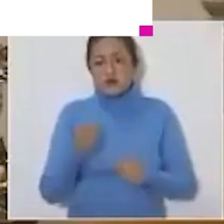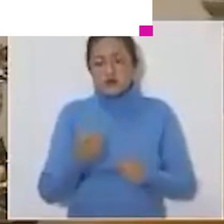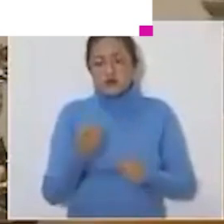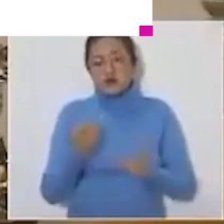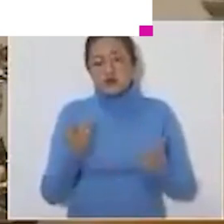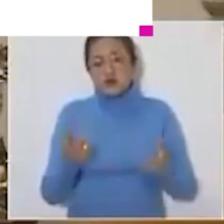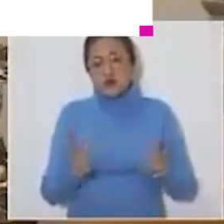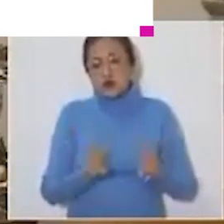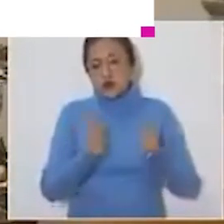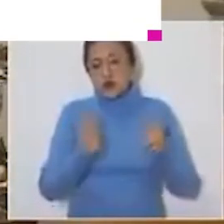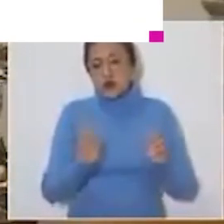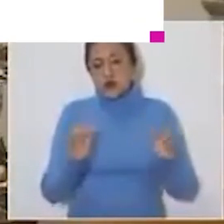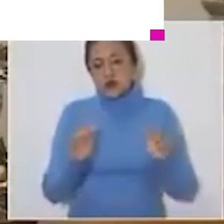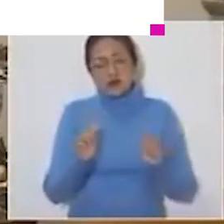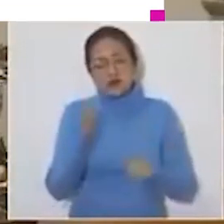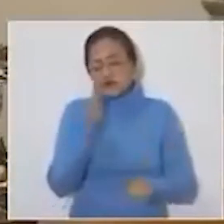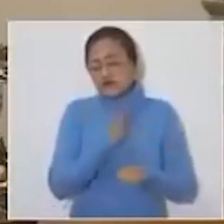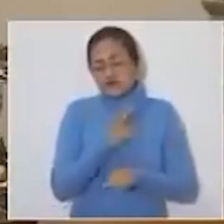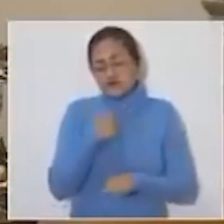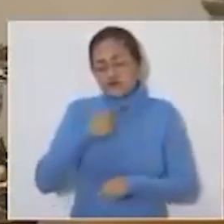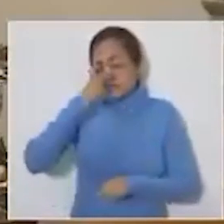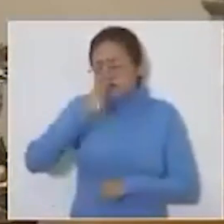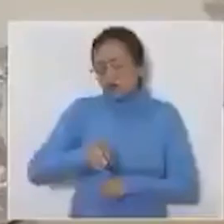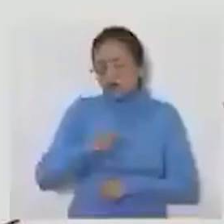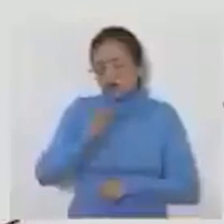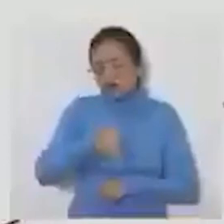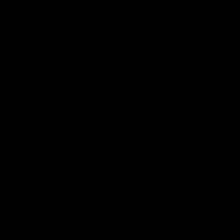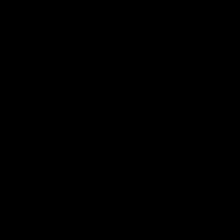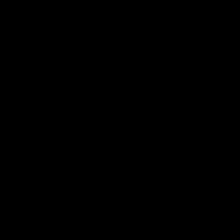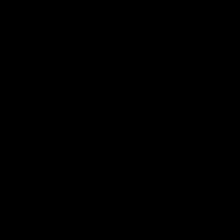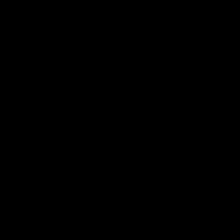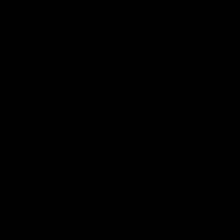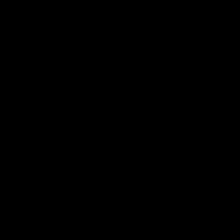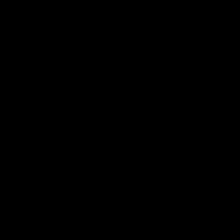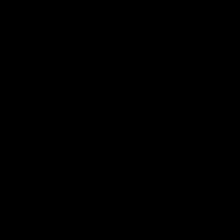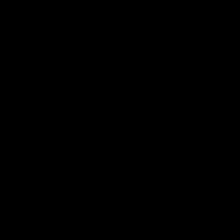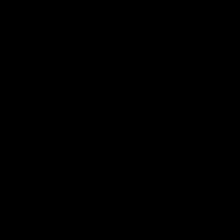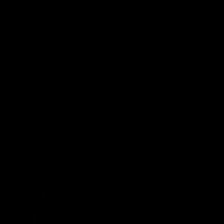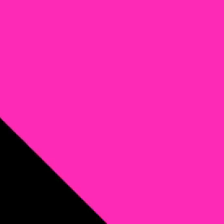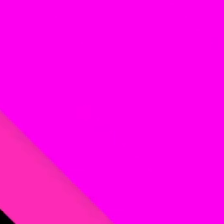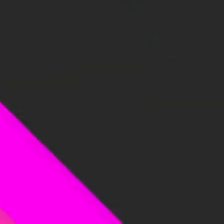dirigencia estatal de Morena, porque es una de las fundadoras de este partido en la entidad poblana.